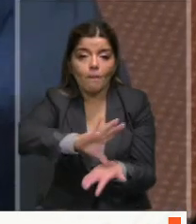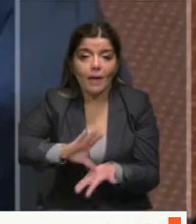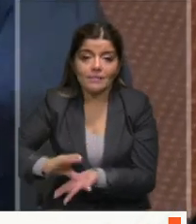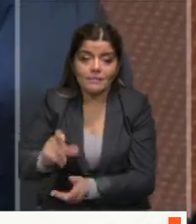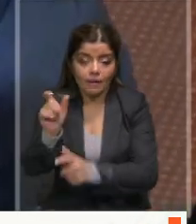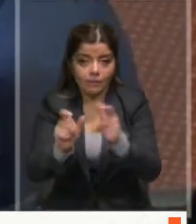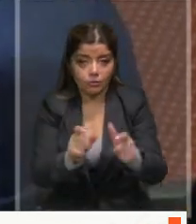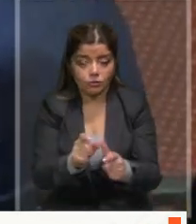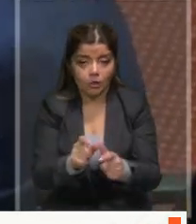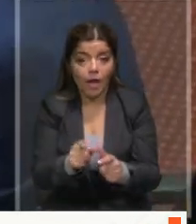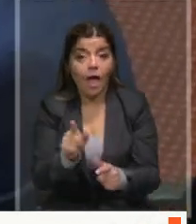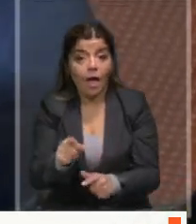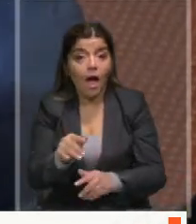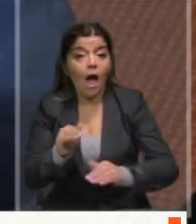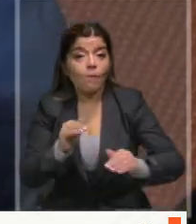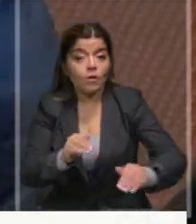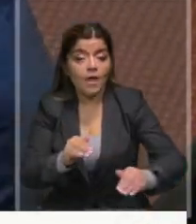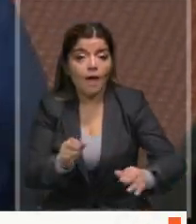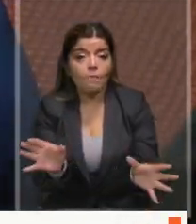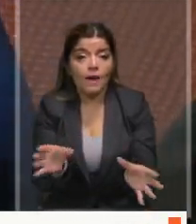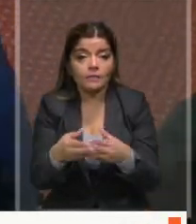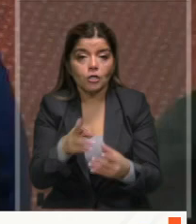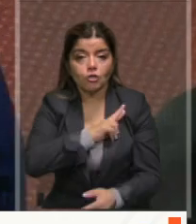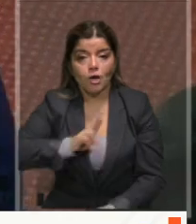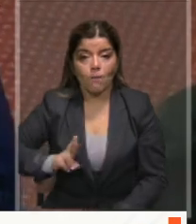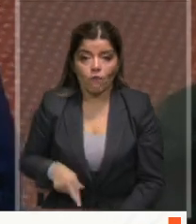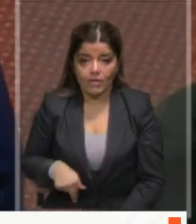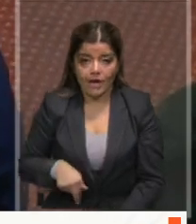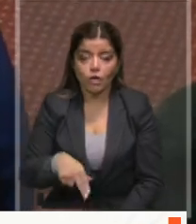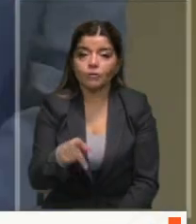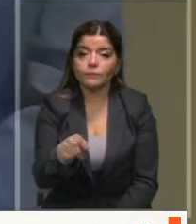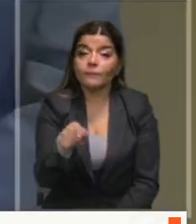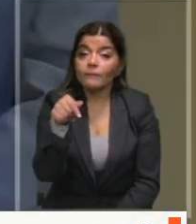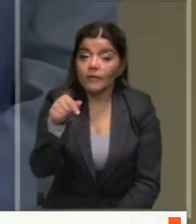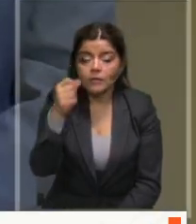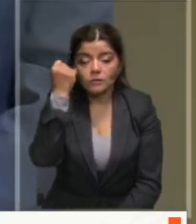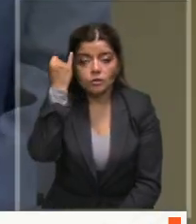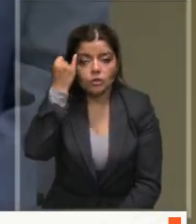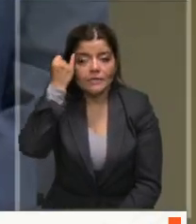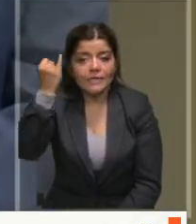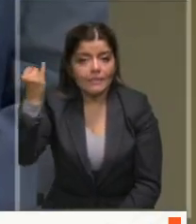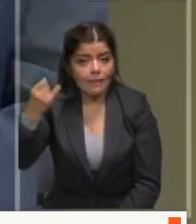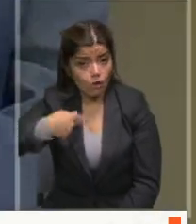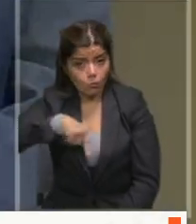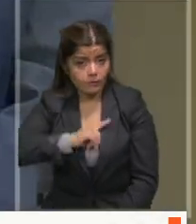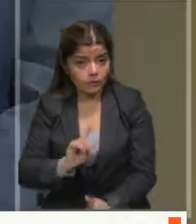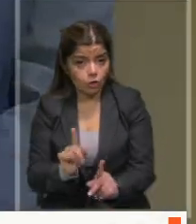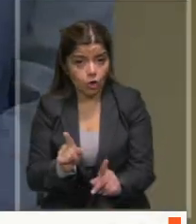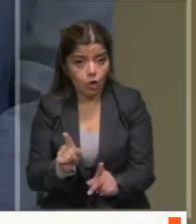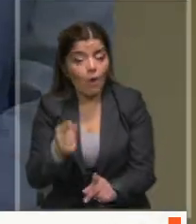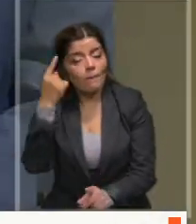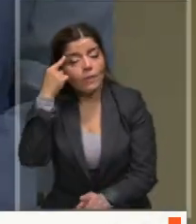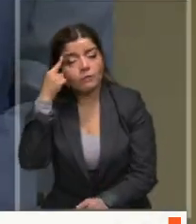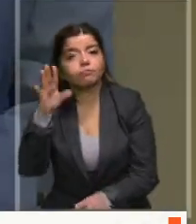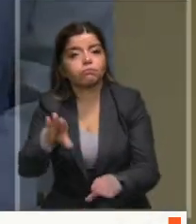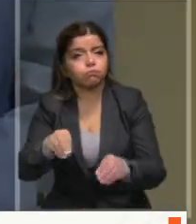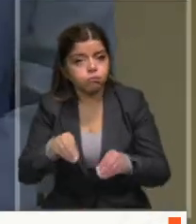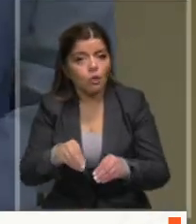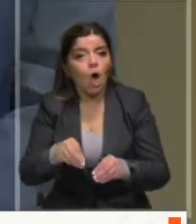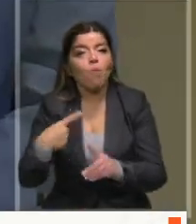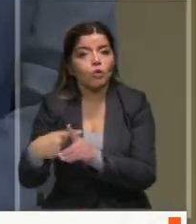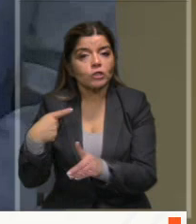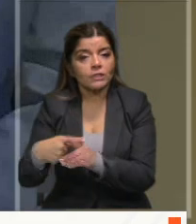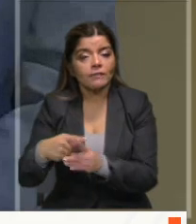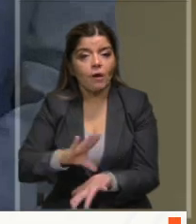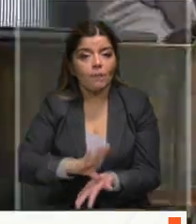fue apoyada por el partido republicano que a pesar de que pueden ser ideas que no son nuestras si las consideramos positivas para el país